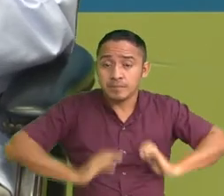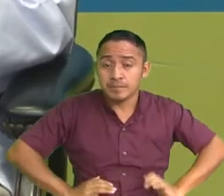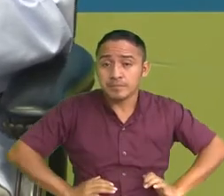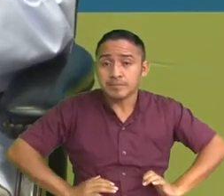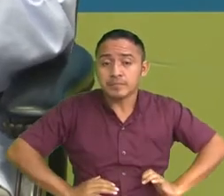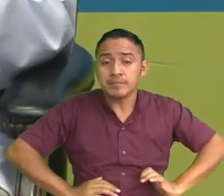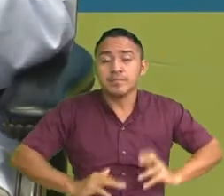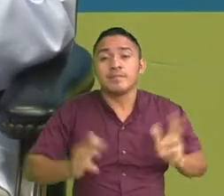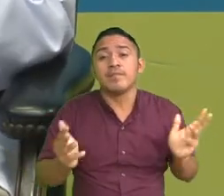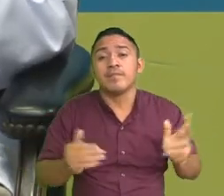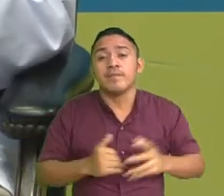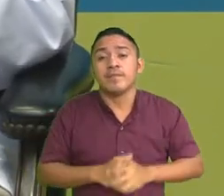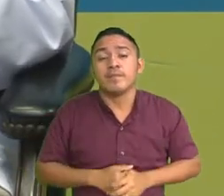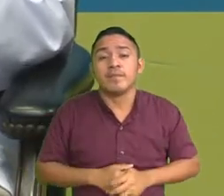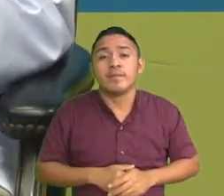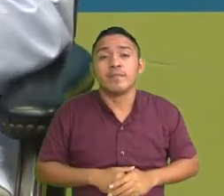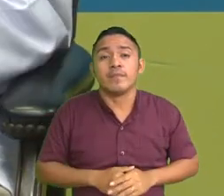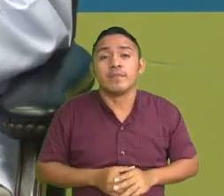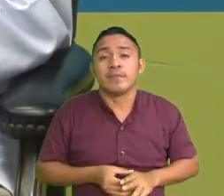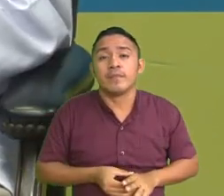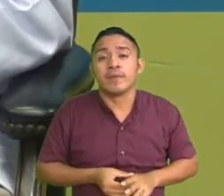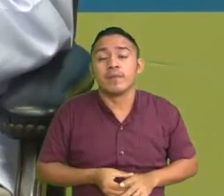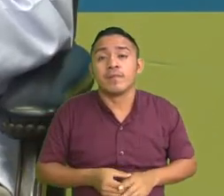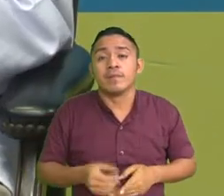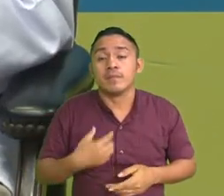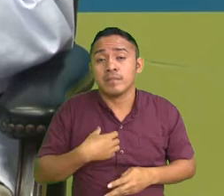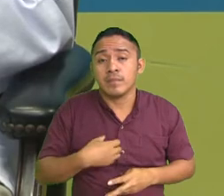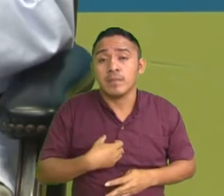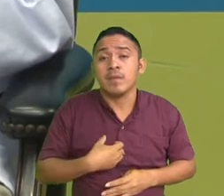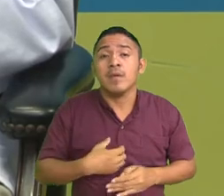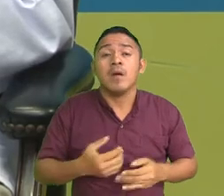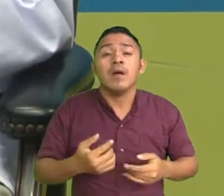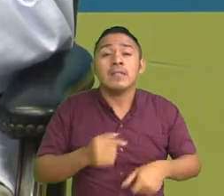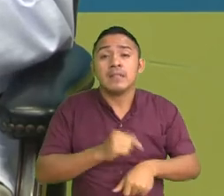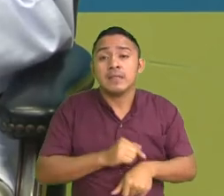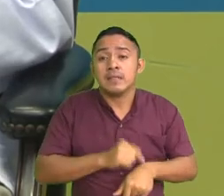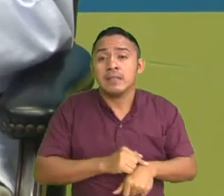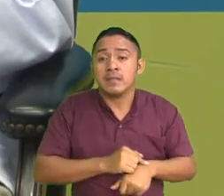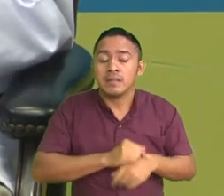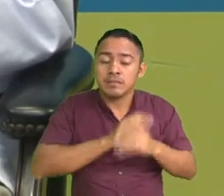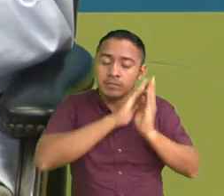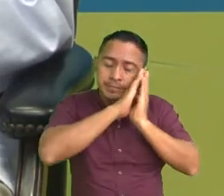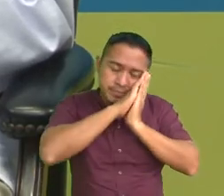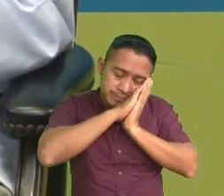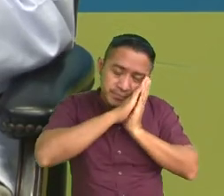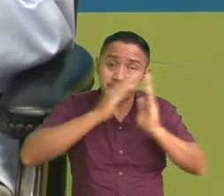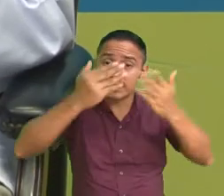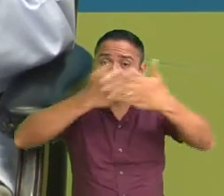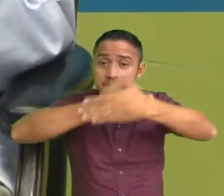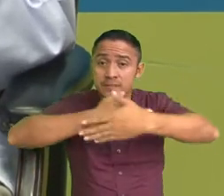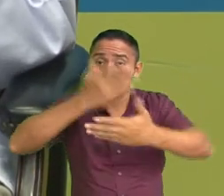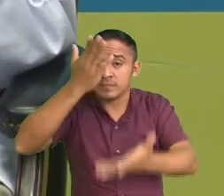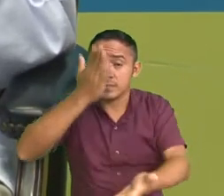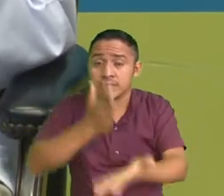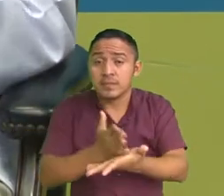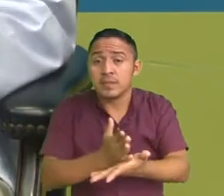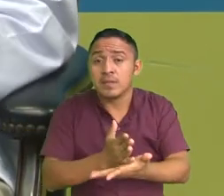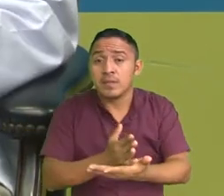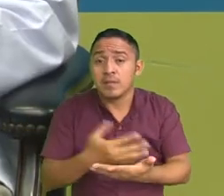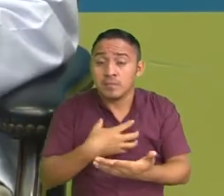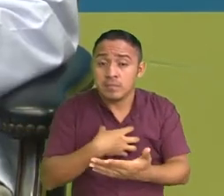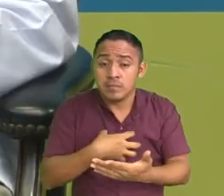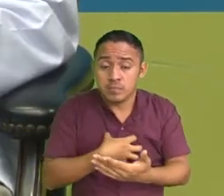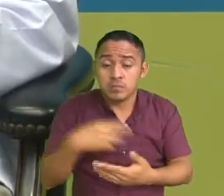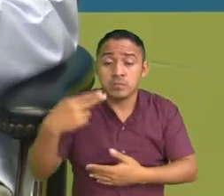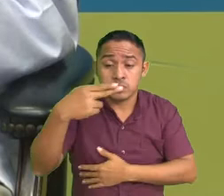también. El reloj biológico o el ciclo sueño-vigilia está determinado